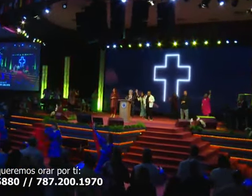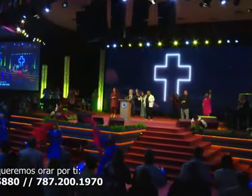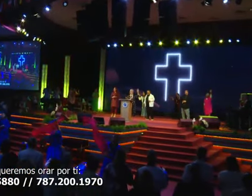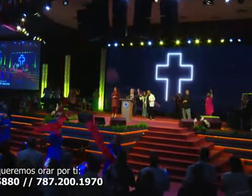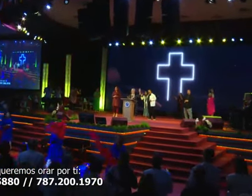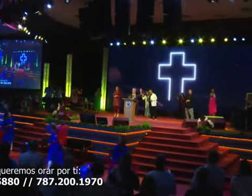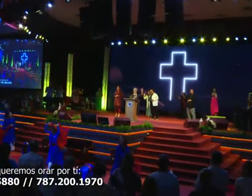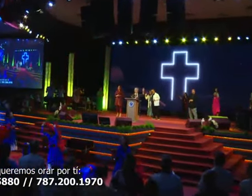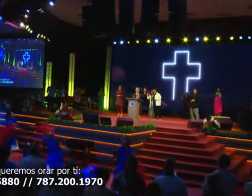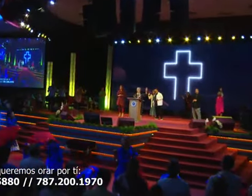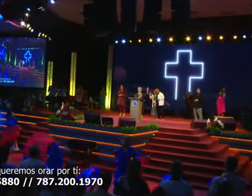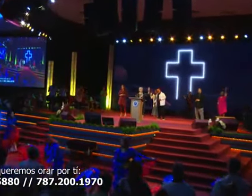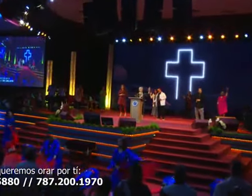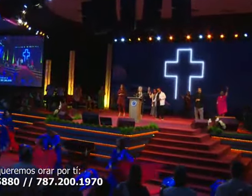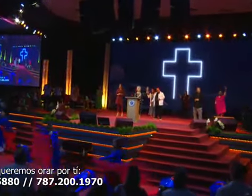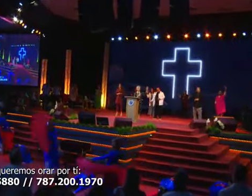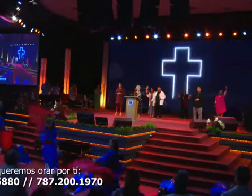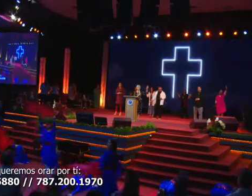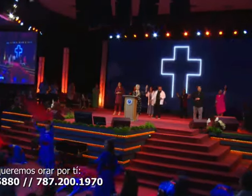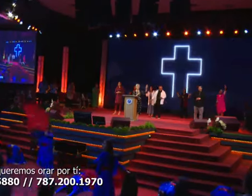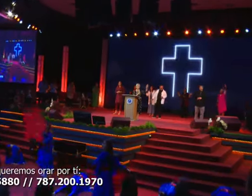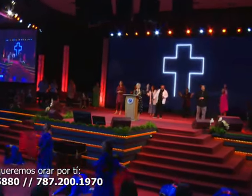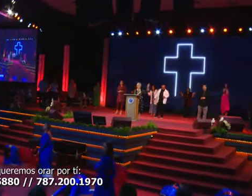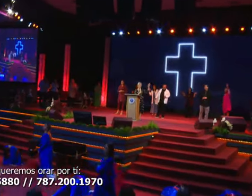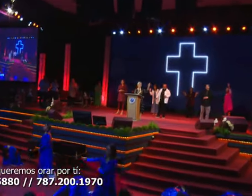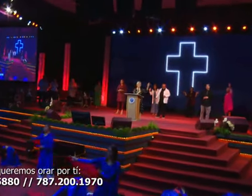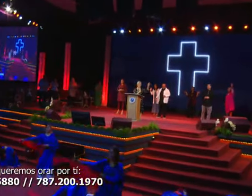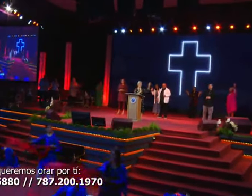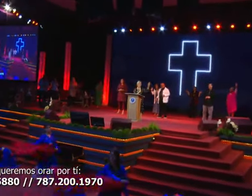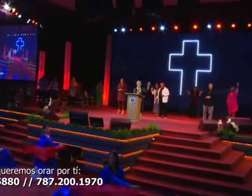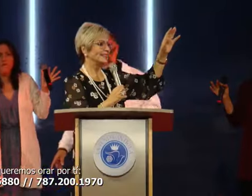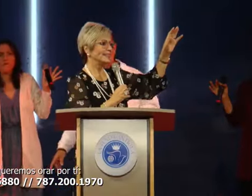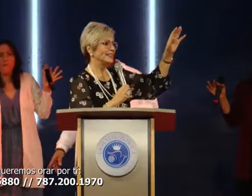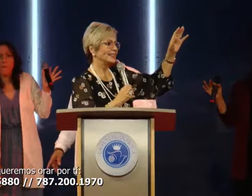Él se agrada cuando sacrificamos alabanza.